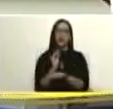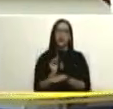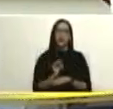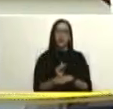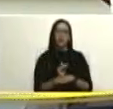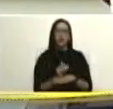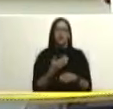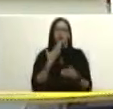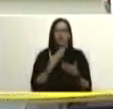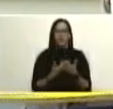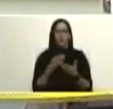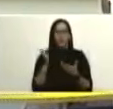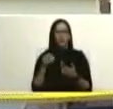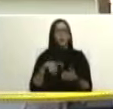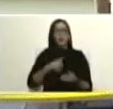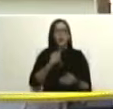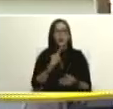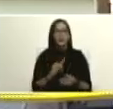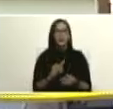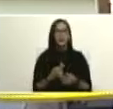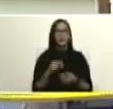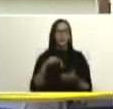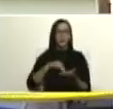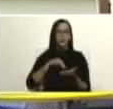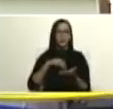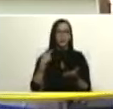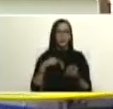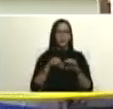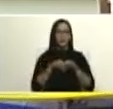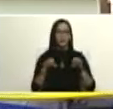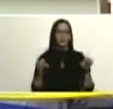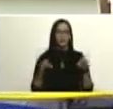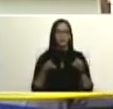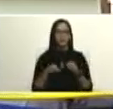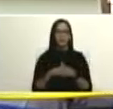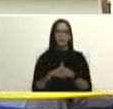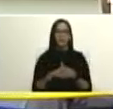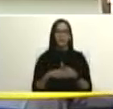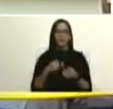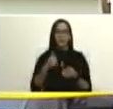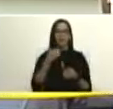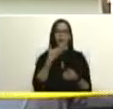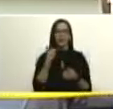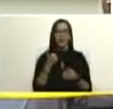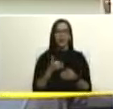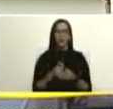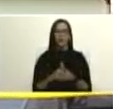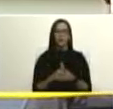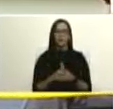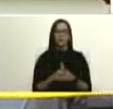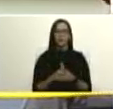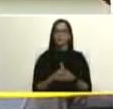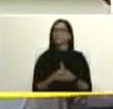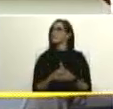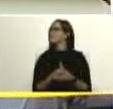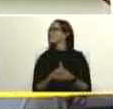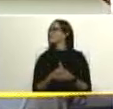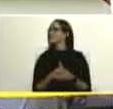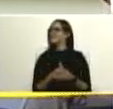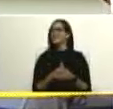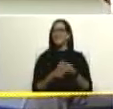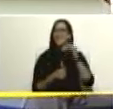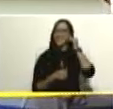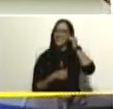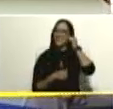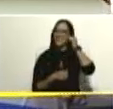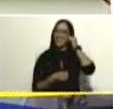a ellas y a ellos podemos decir que en Miranda tenemos una educación que cada vez mejora más. Cuente, presidente, con ese esfuerzo.